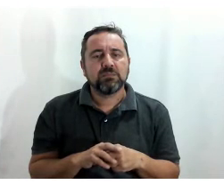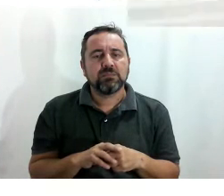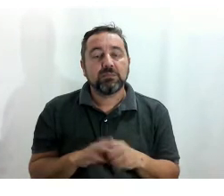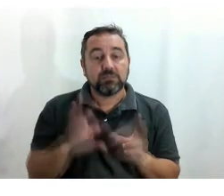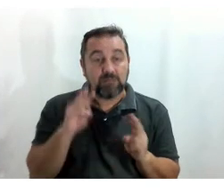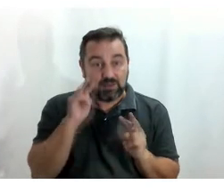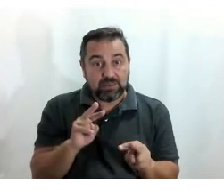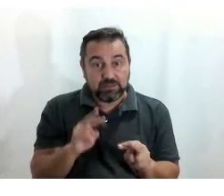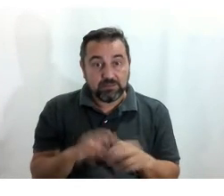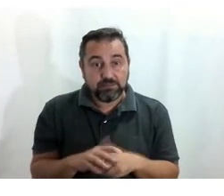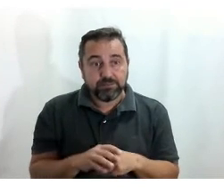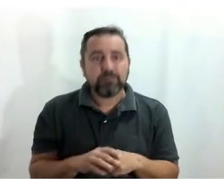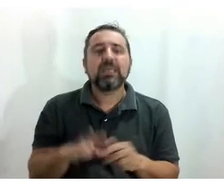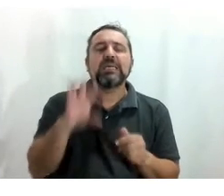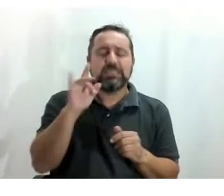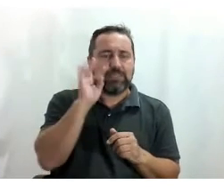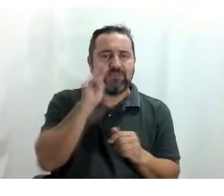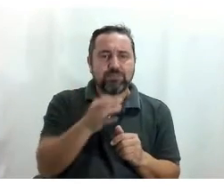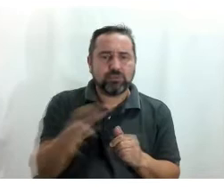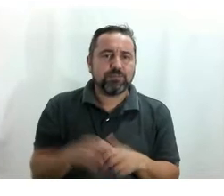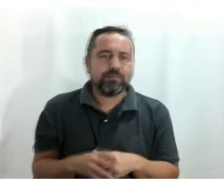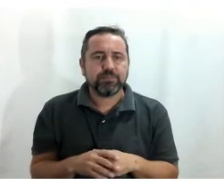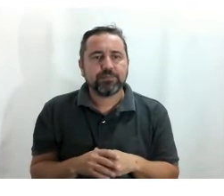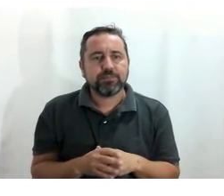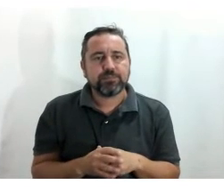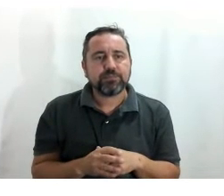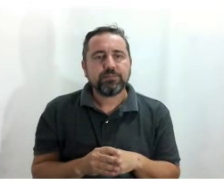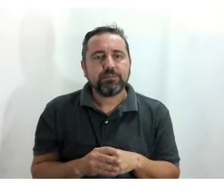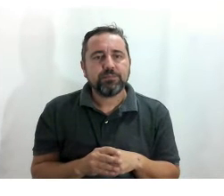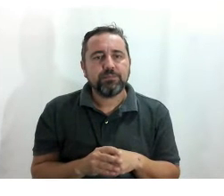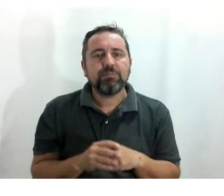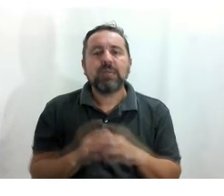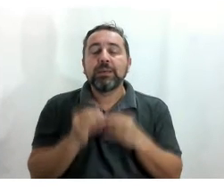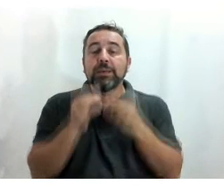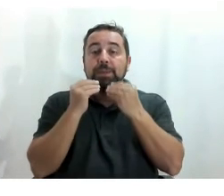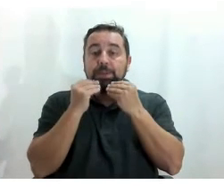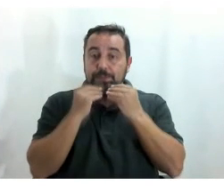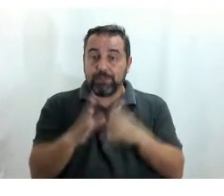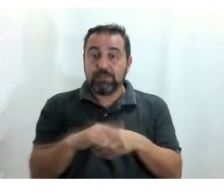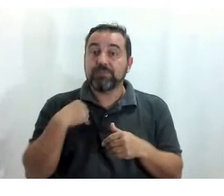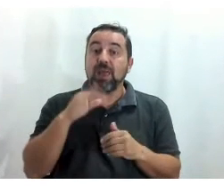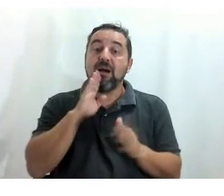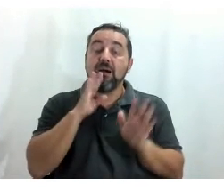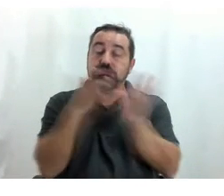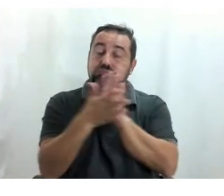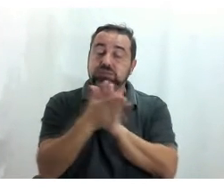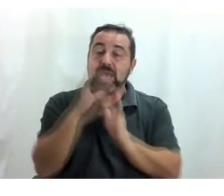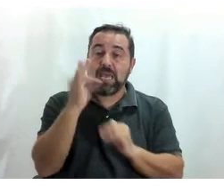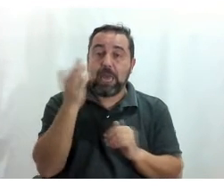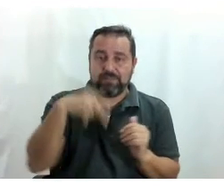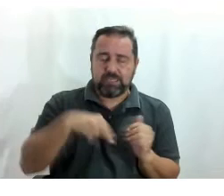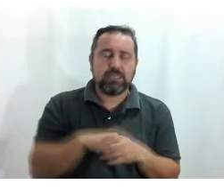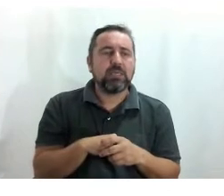¿Sí? ¿La estáis viendo? Sí, la vemos. A ver. Vale, pues como decía Carmen, en primer lugar,